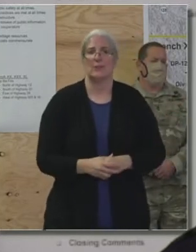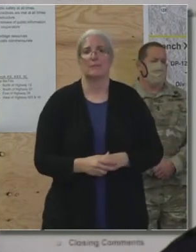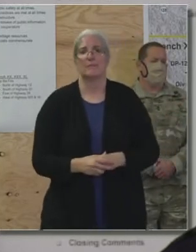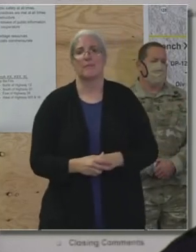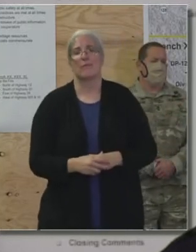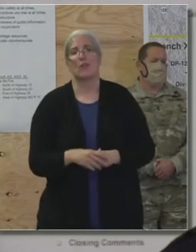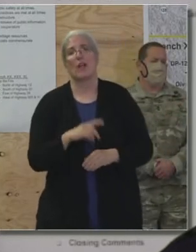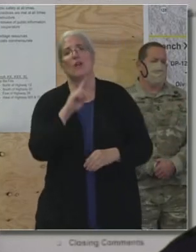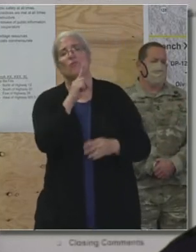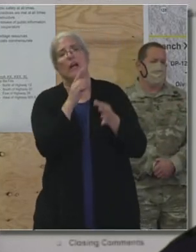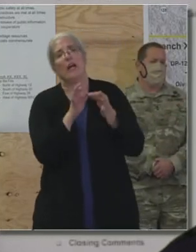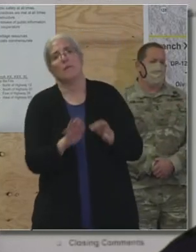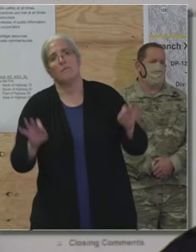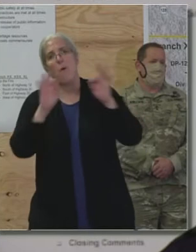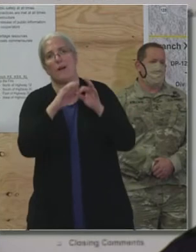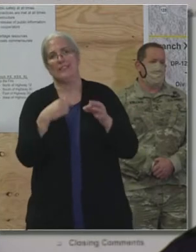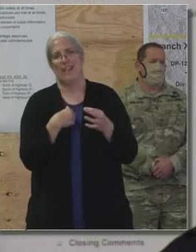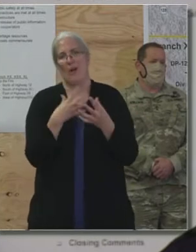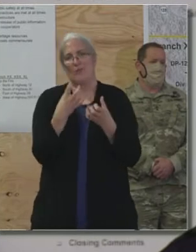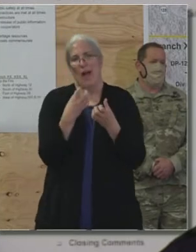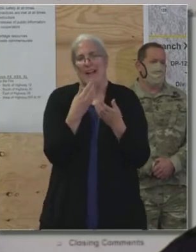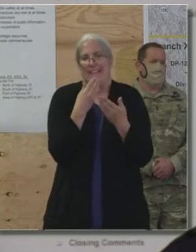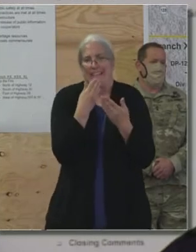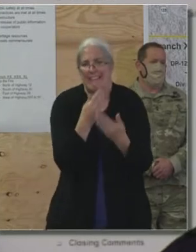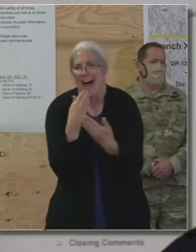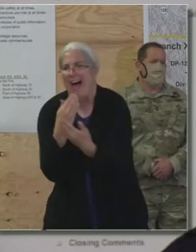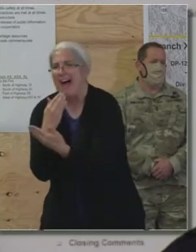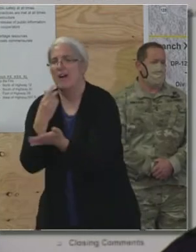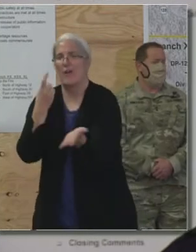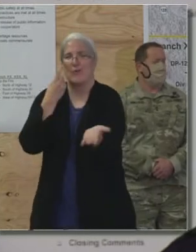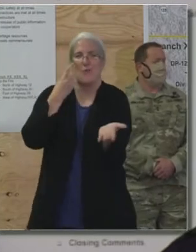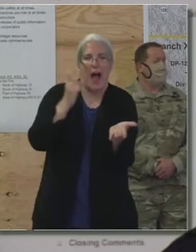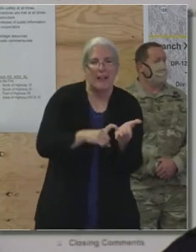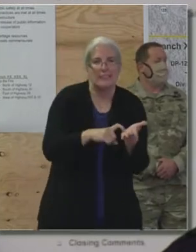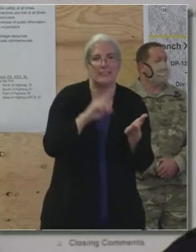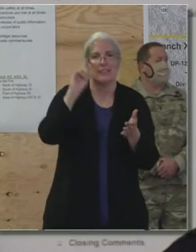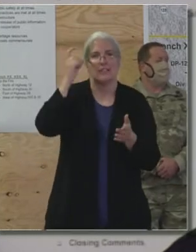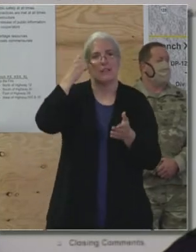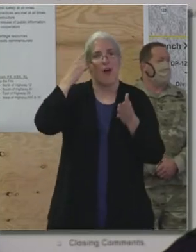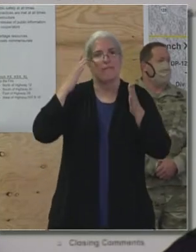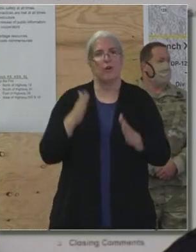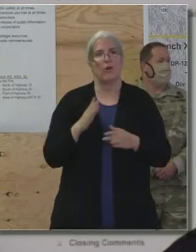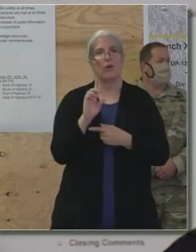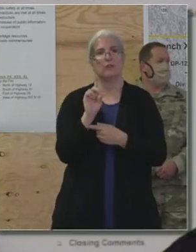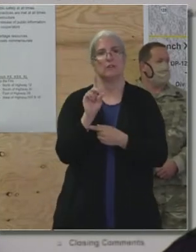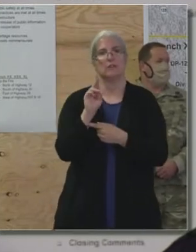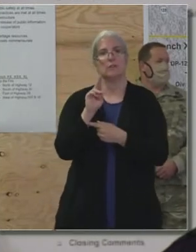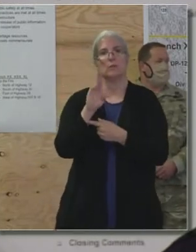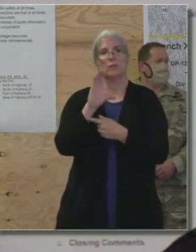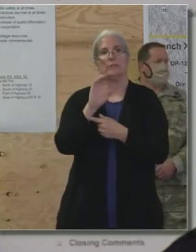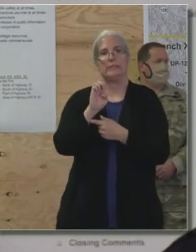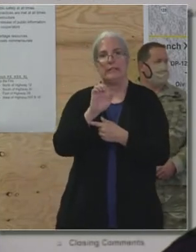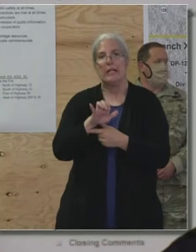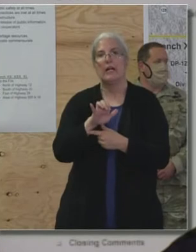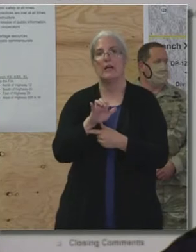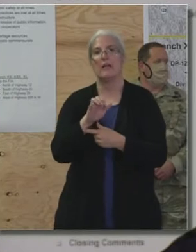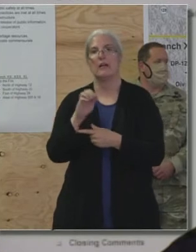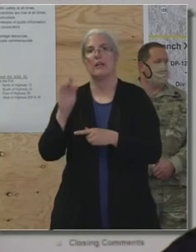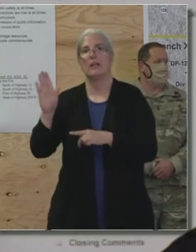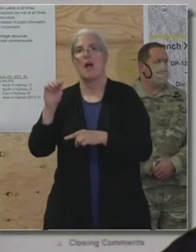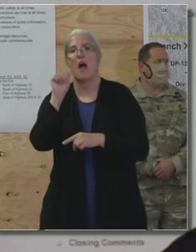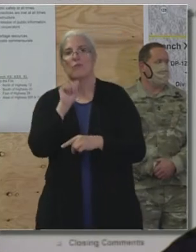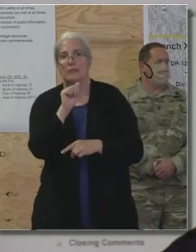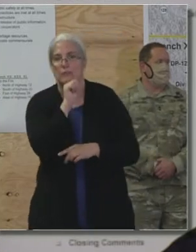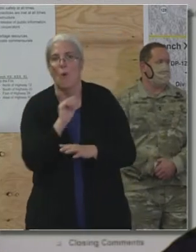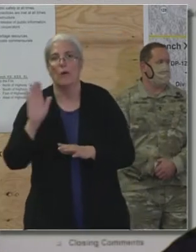necesitan esa ayuda y quiero dar gracias porque es importante hacerlo gracias al gobernador dulce de arizona por la ayuda que envió